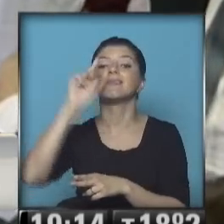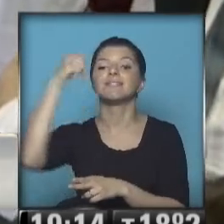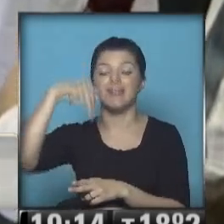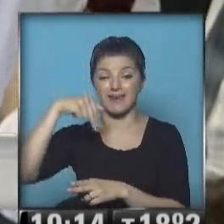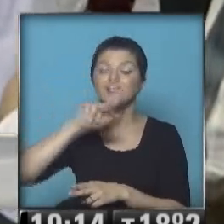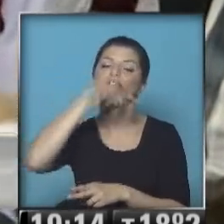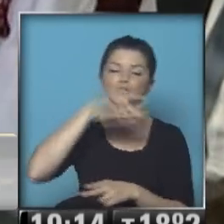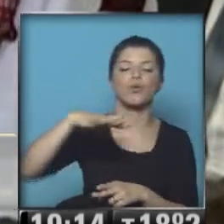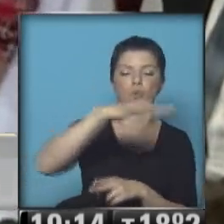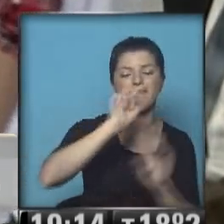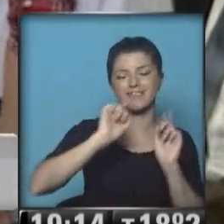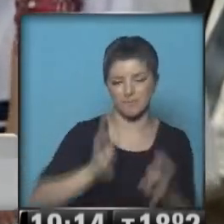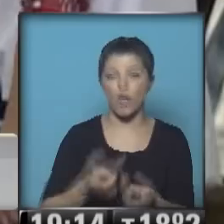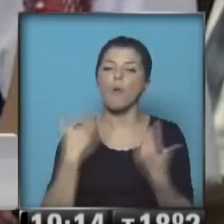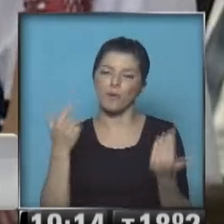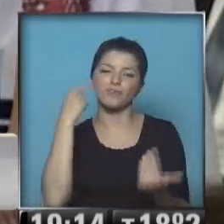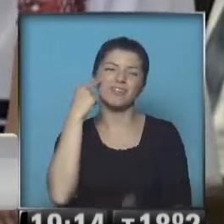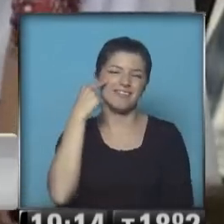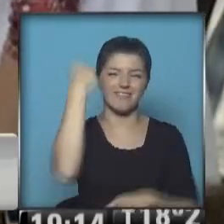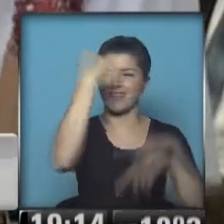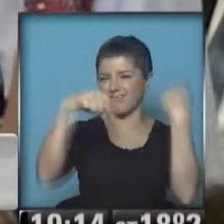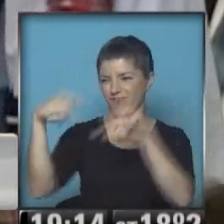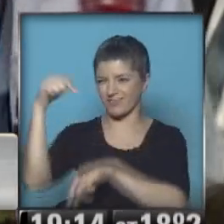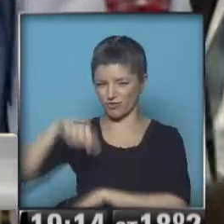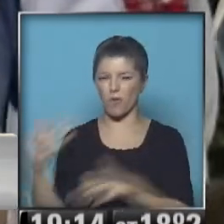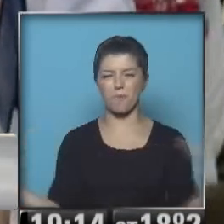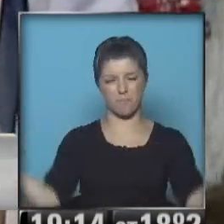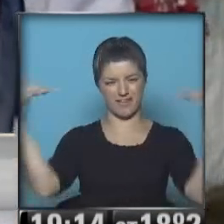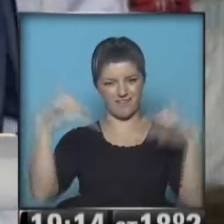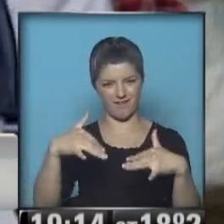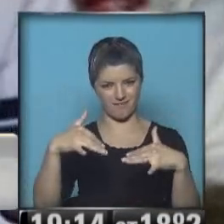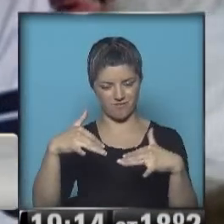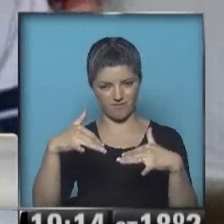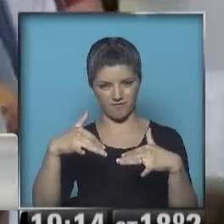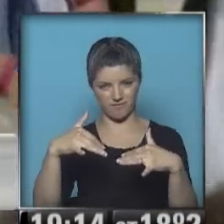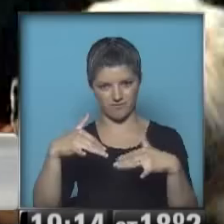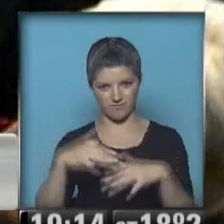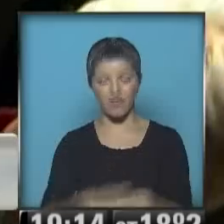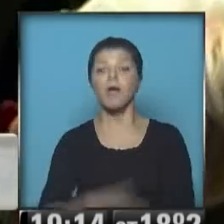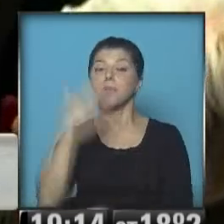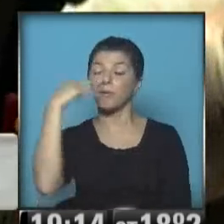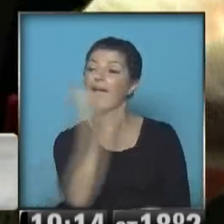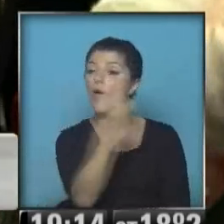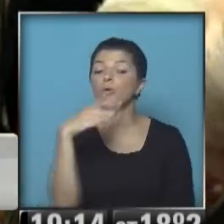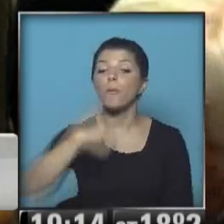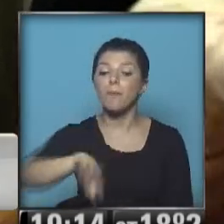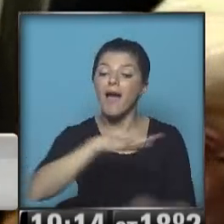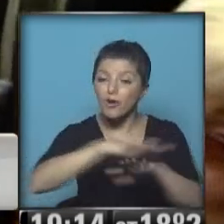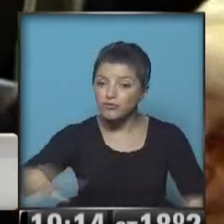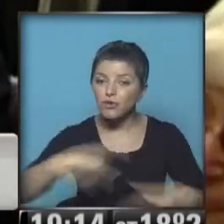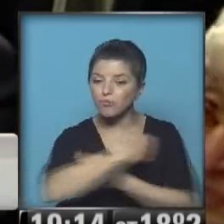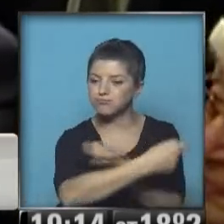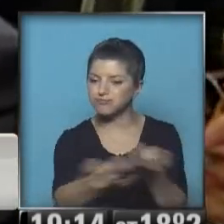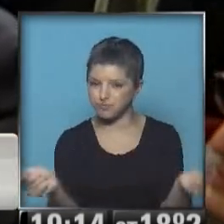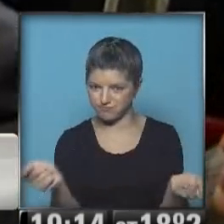municipios y localidades, por eso hay tantos intendentes también hoy aquí, que van a poder entregar a sus chicos y sus chicas estas aulas móviles. Y